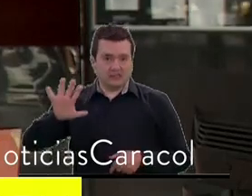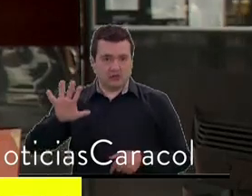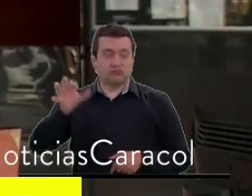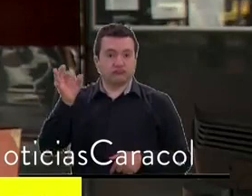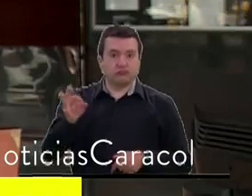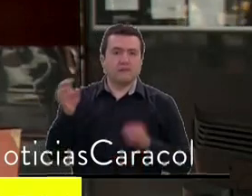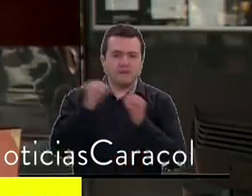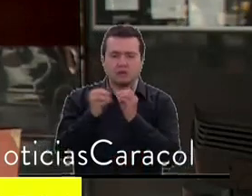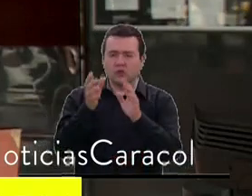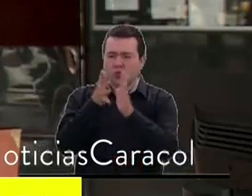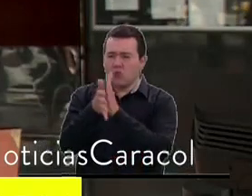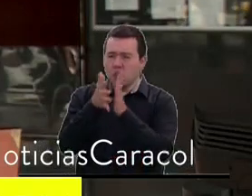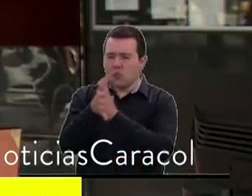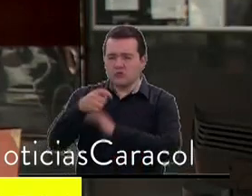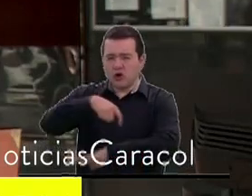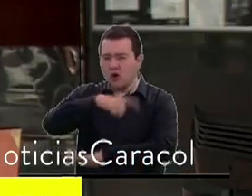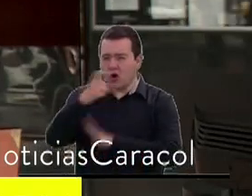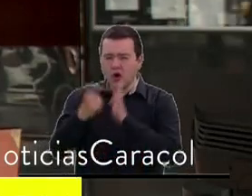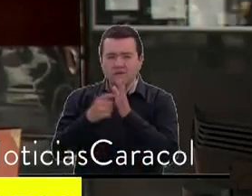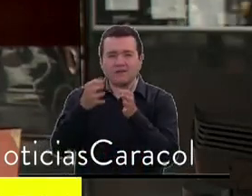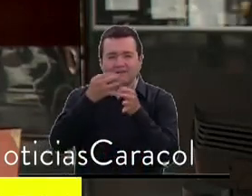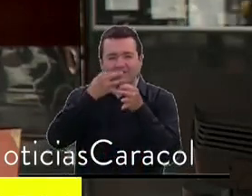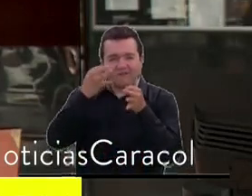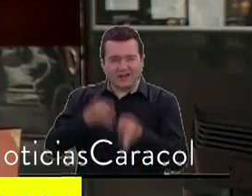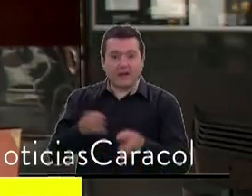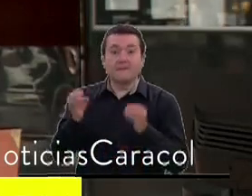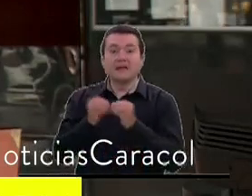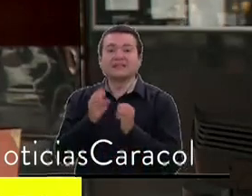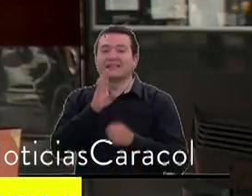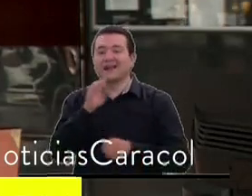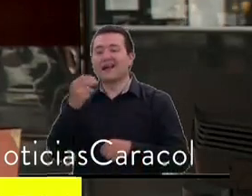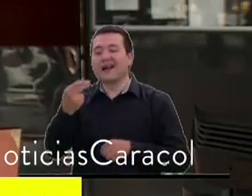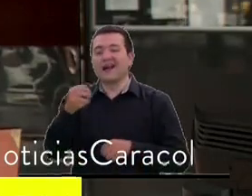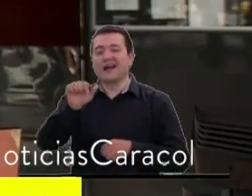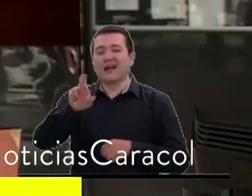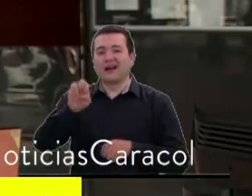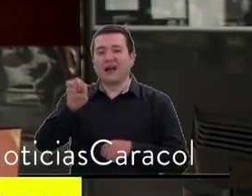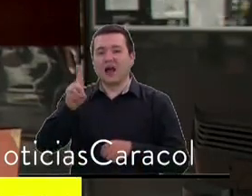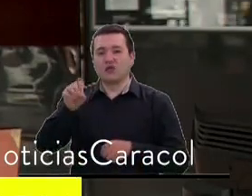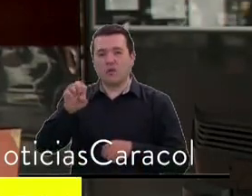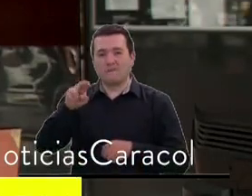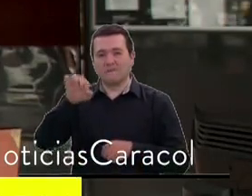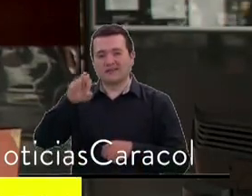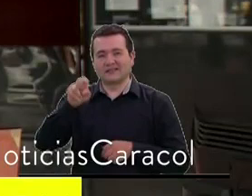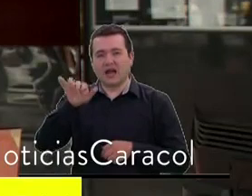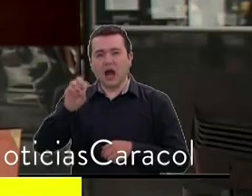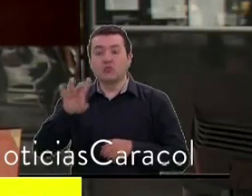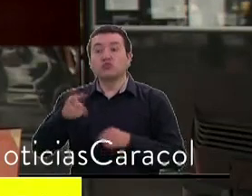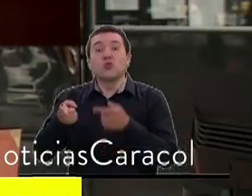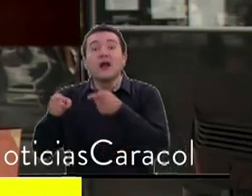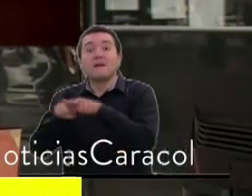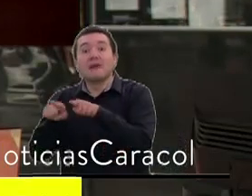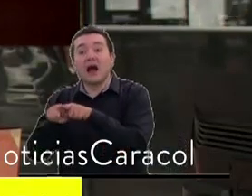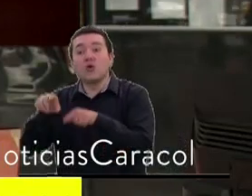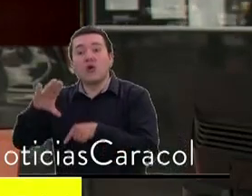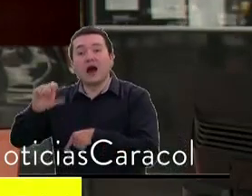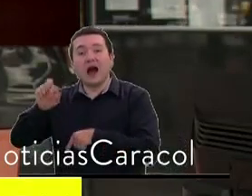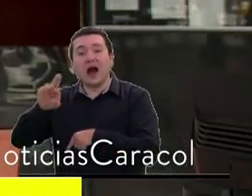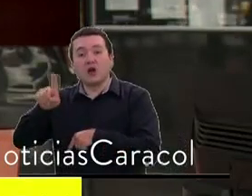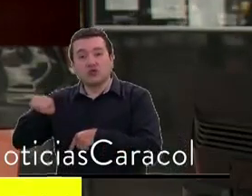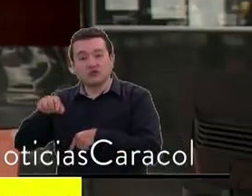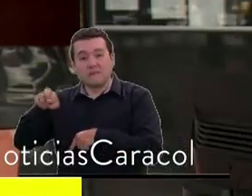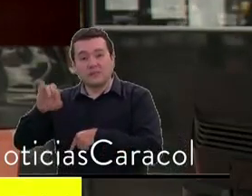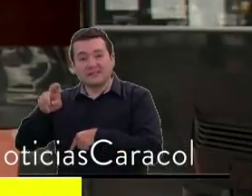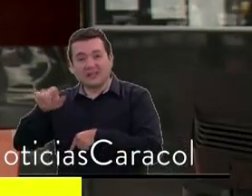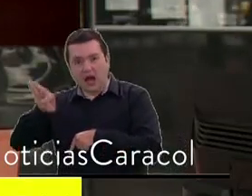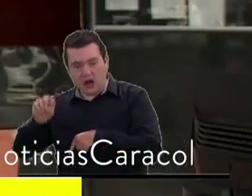toda la verdad sobre lo ocurrido con el asesinato de Hernando Pizarro León Gómez, hermano de Carlos Pizarro, el exguerrillero José Fedor Rey o